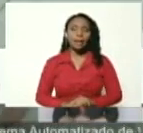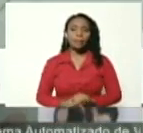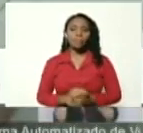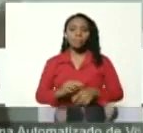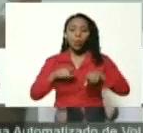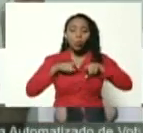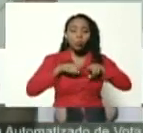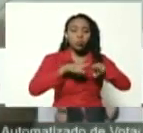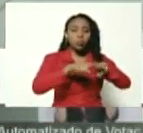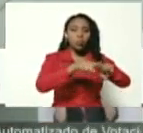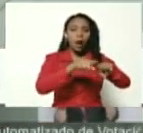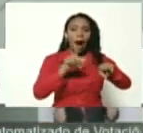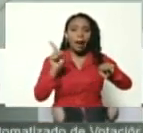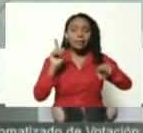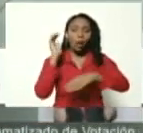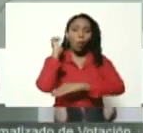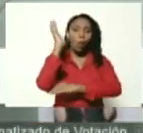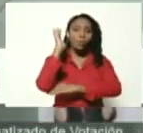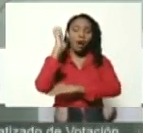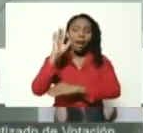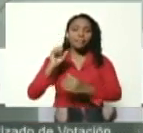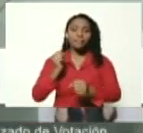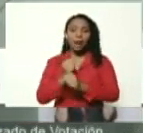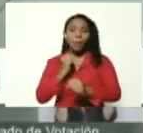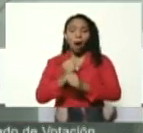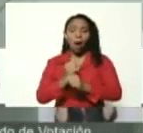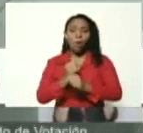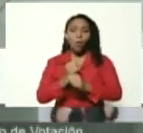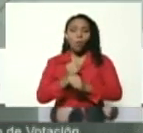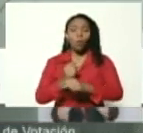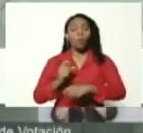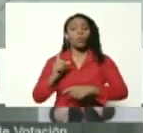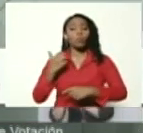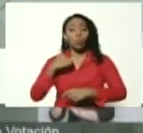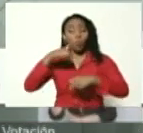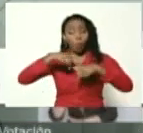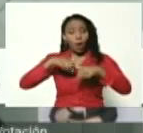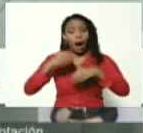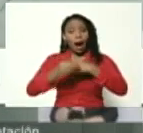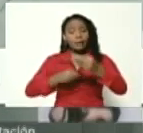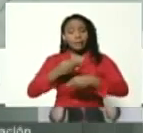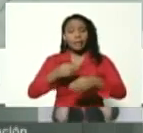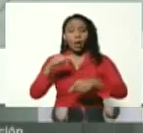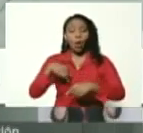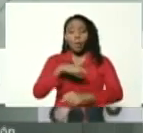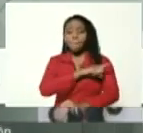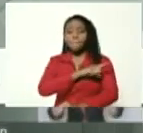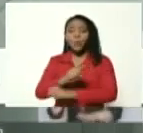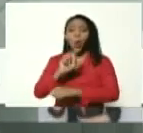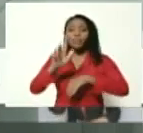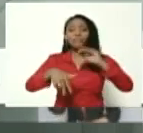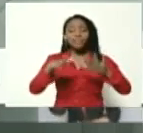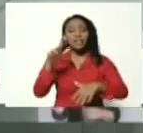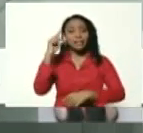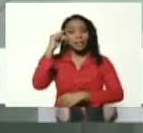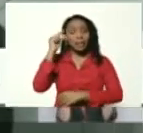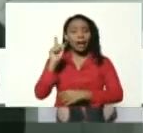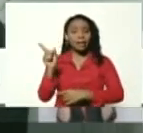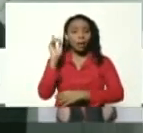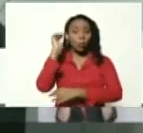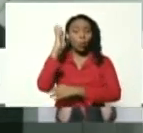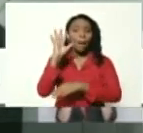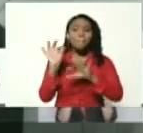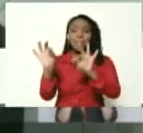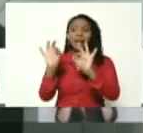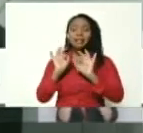Paralelamente a esta jornada que está desarrollándose hoy cumplen 13 días la jornada especial